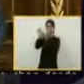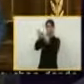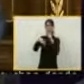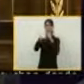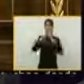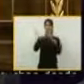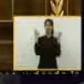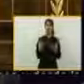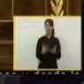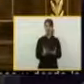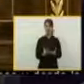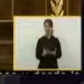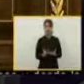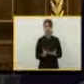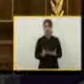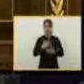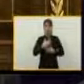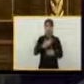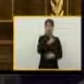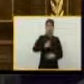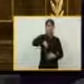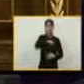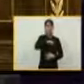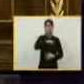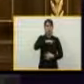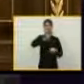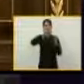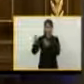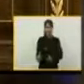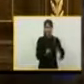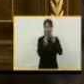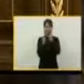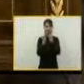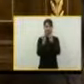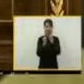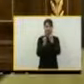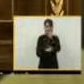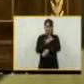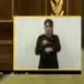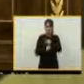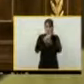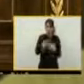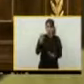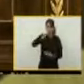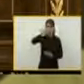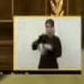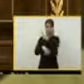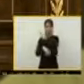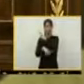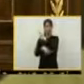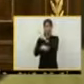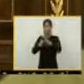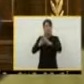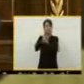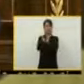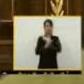tenemos, qué es una política económica de izquierdas, de derechas, etc. Pilar. Partido Popular e PSOE puxéronse